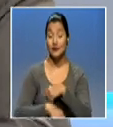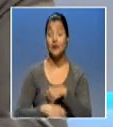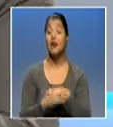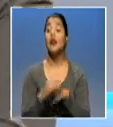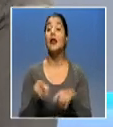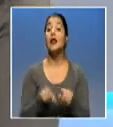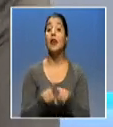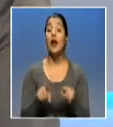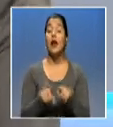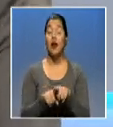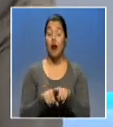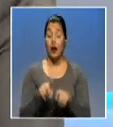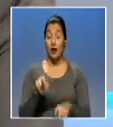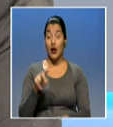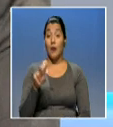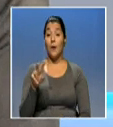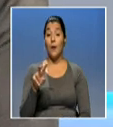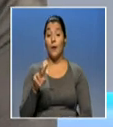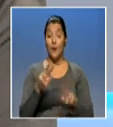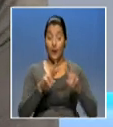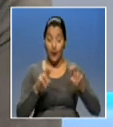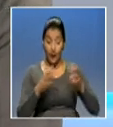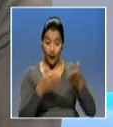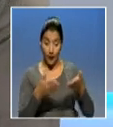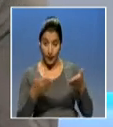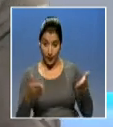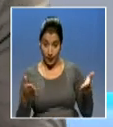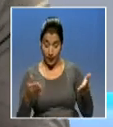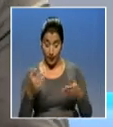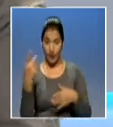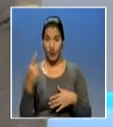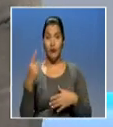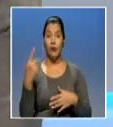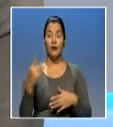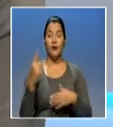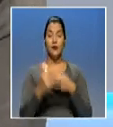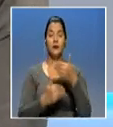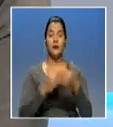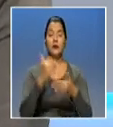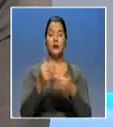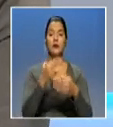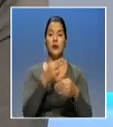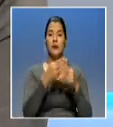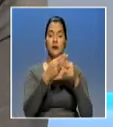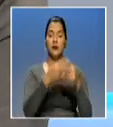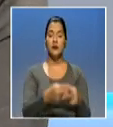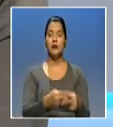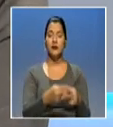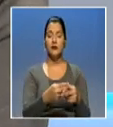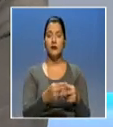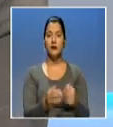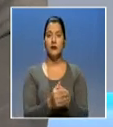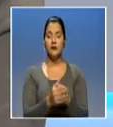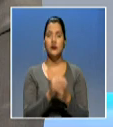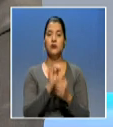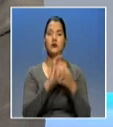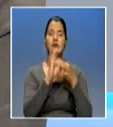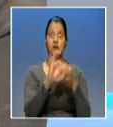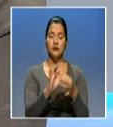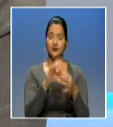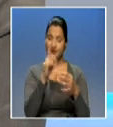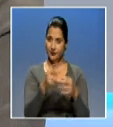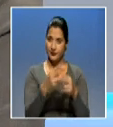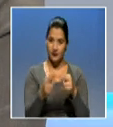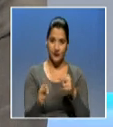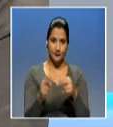viene el tema de la valoración de los indicios, peligros procesales que se llaman, que tienen que ser concretos,